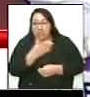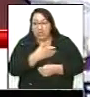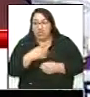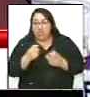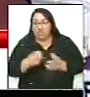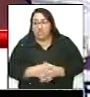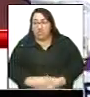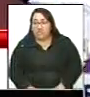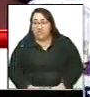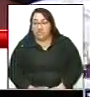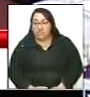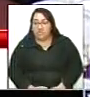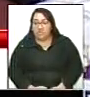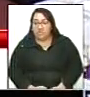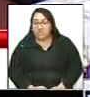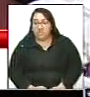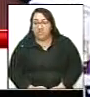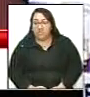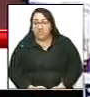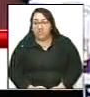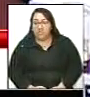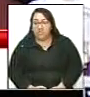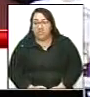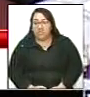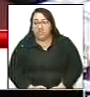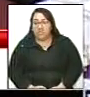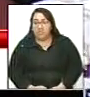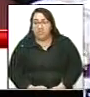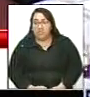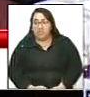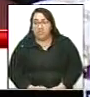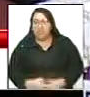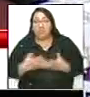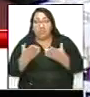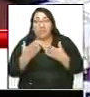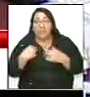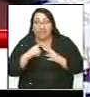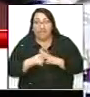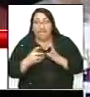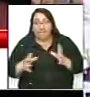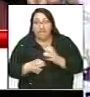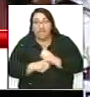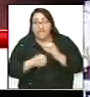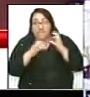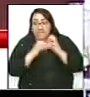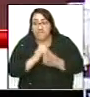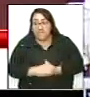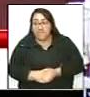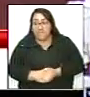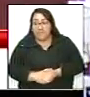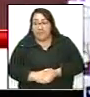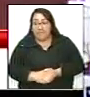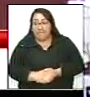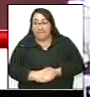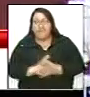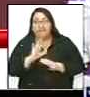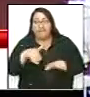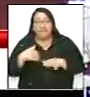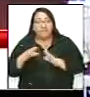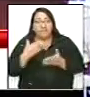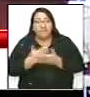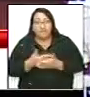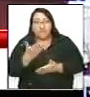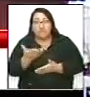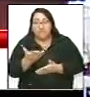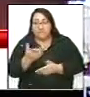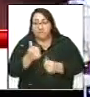la comisión pidiéndole que tenga en cuenta que yo recién estoy asumiendo el cargo, que mal haría en sustentar un